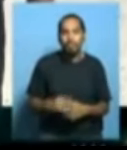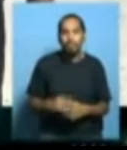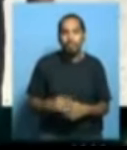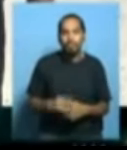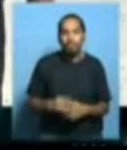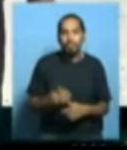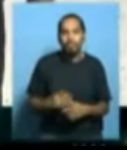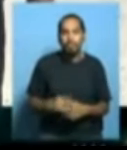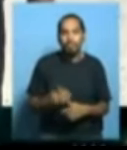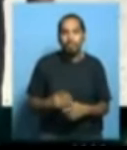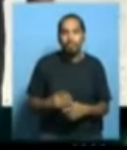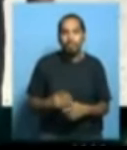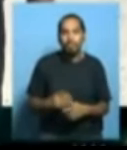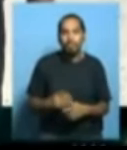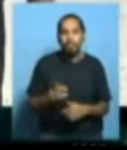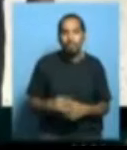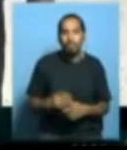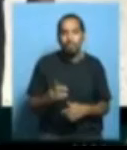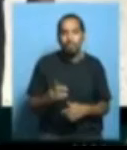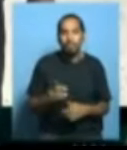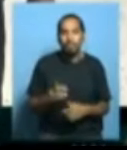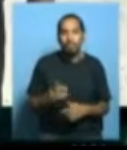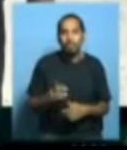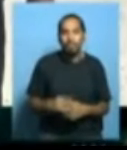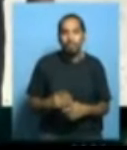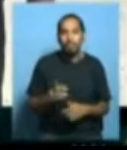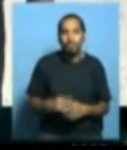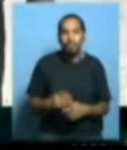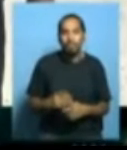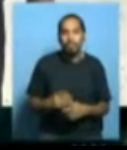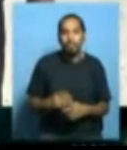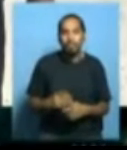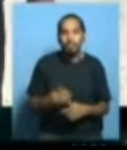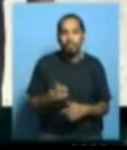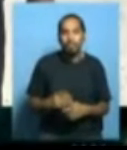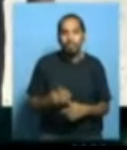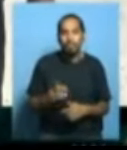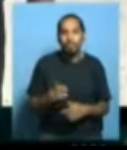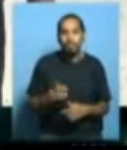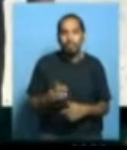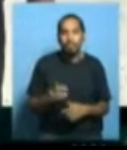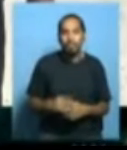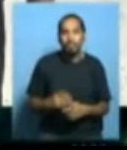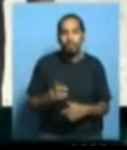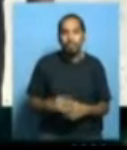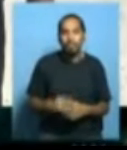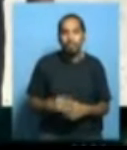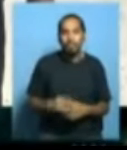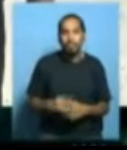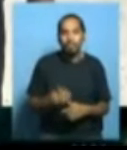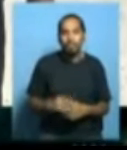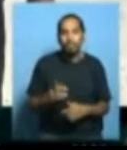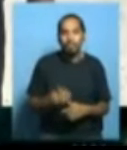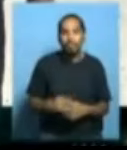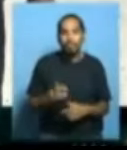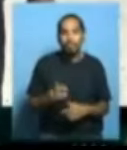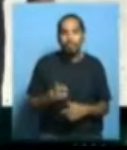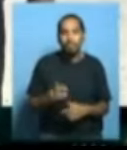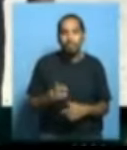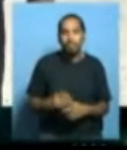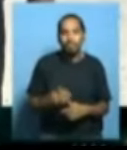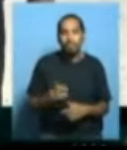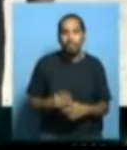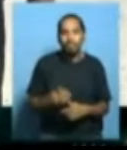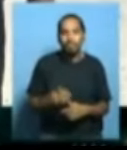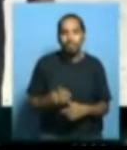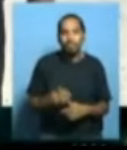que hay que establecer ahora con las pericias que hagan los bomberos, ¿no? Jorge, otra de las cuestiones, ¿el olor a gas se siente allí en la zona? ¿Han logrado cerrar la llave?